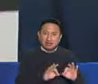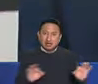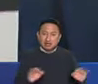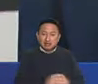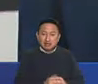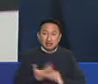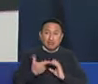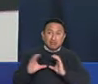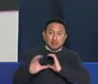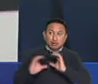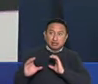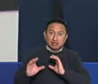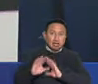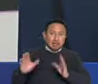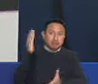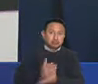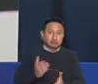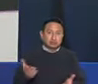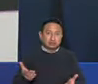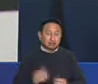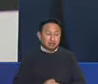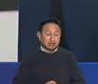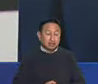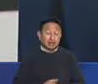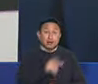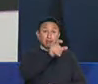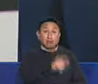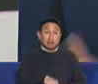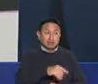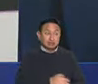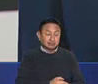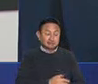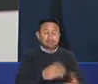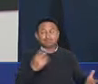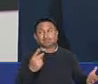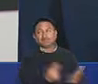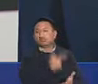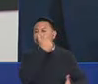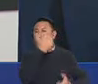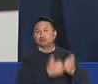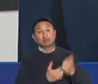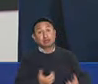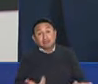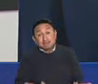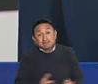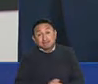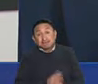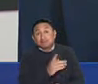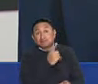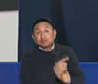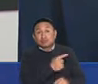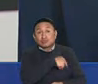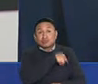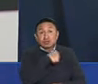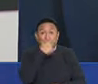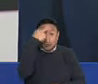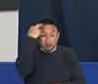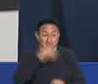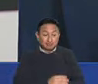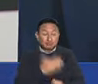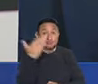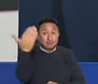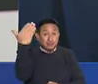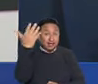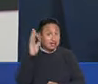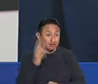sin hablarnos, hace que la ciudadanía pague los platos rotos. Así que por eso yo le decía, no tenemos alcalde,